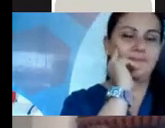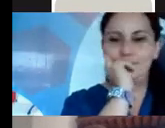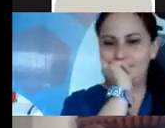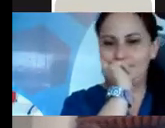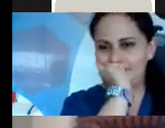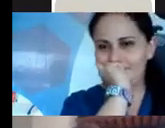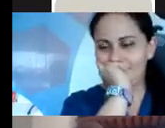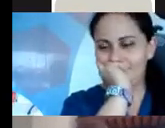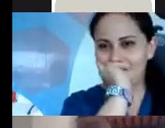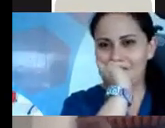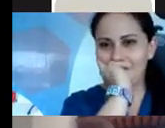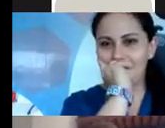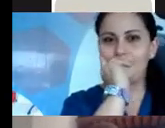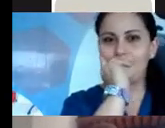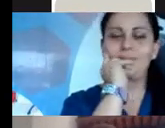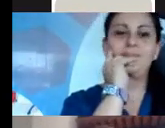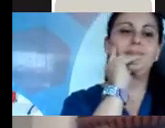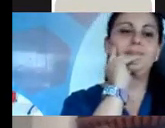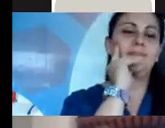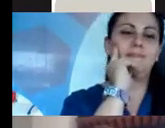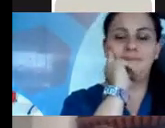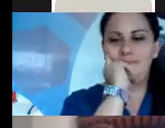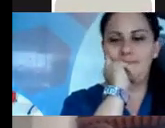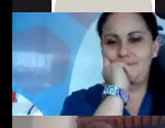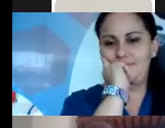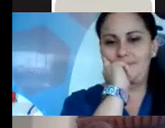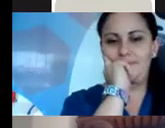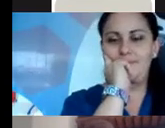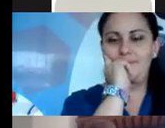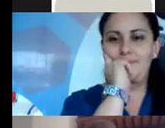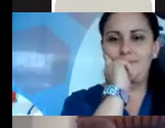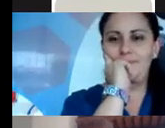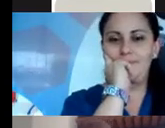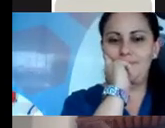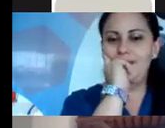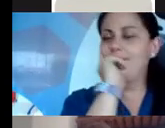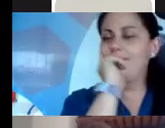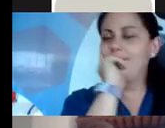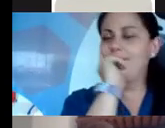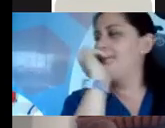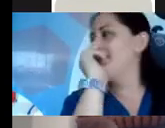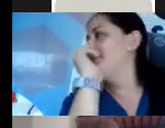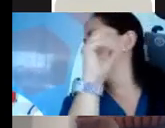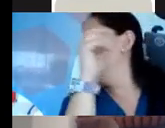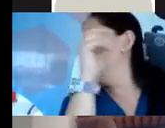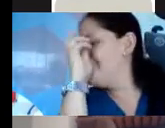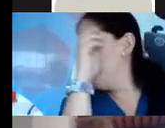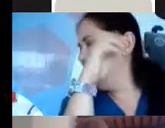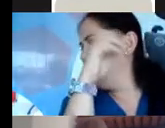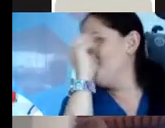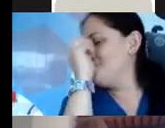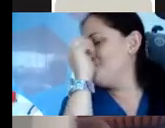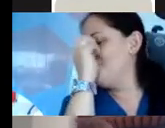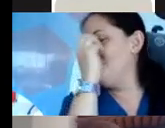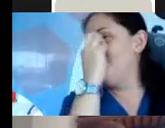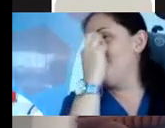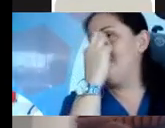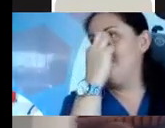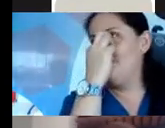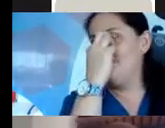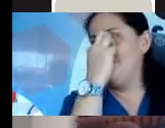mundial. Yo creo que las mesas hacen de Terafin la empresa número 1 de Estados Unidos y Canadá. Es la mesa